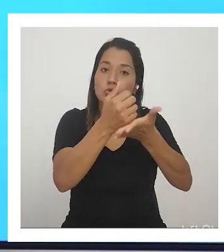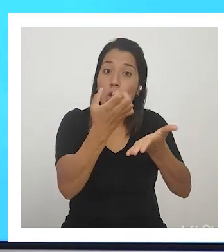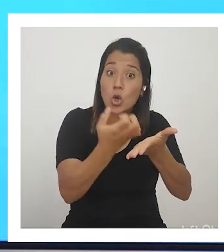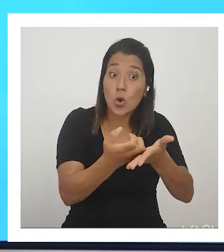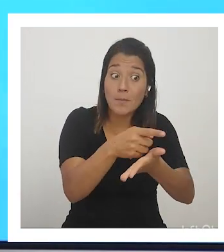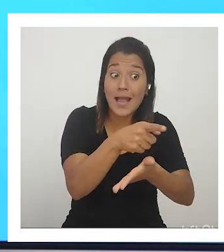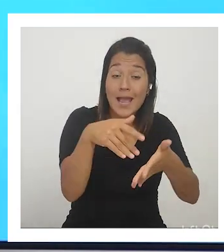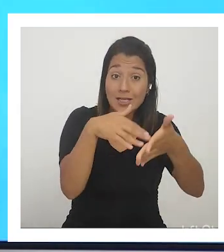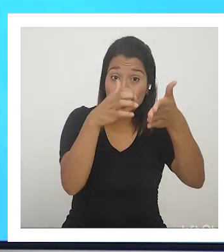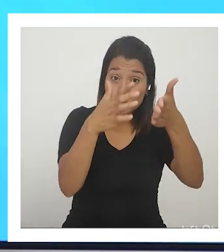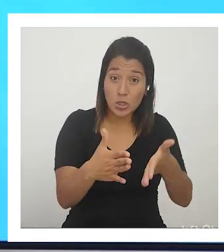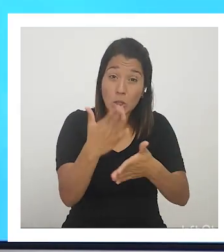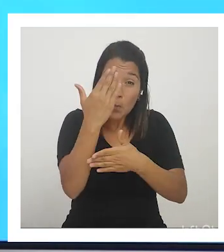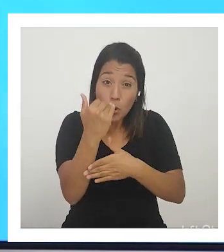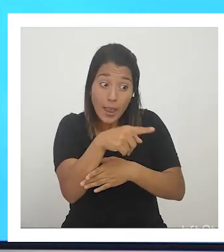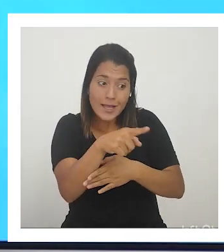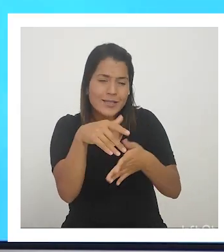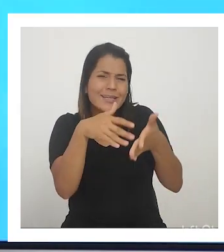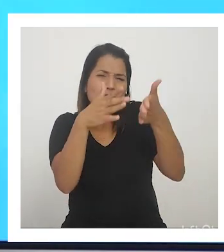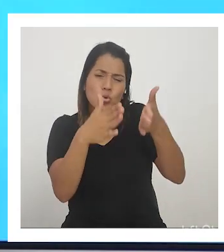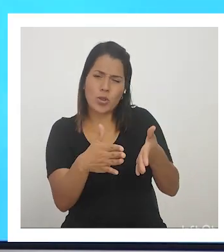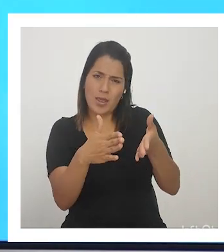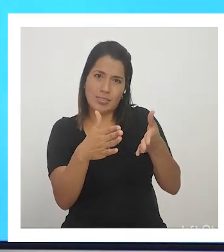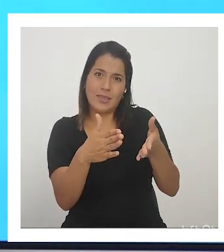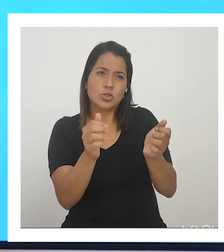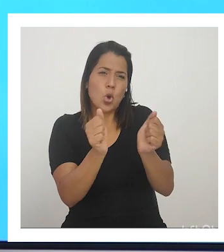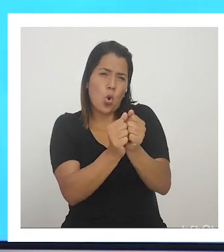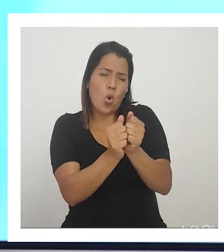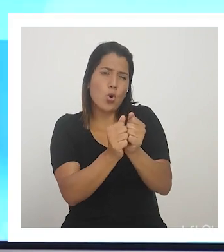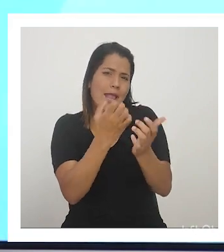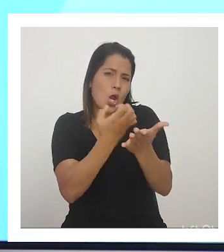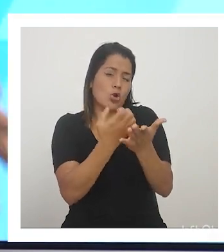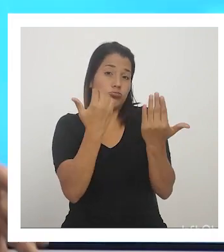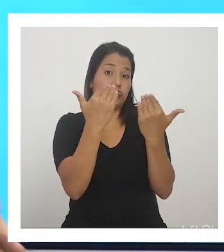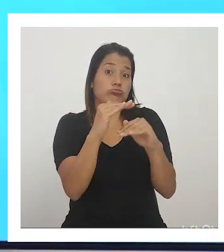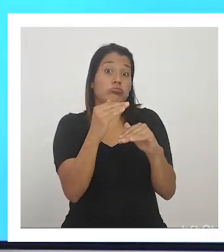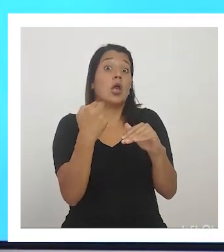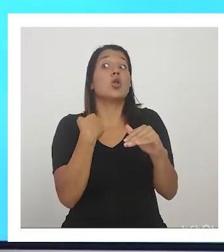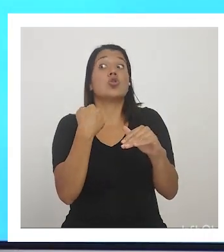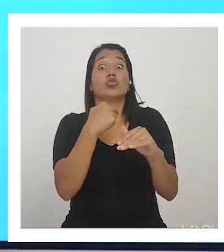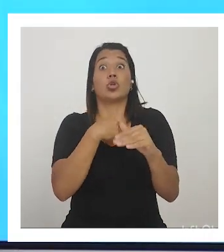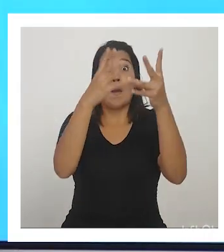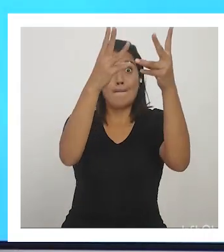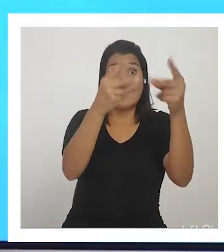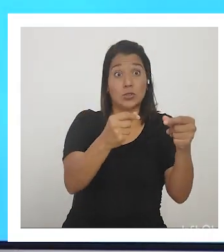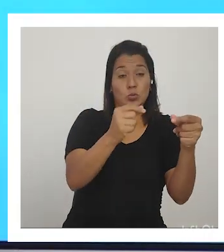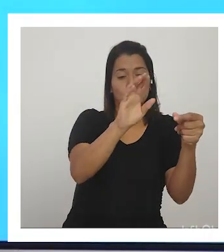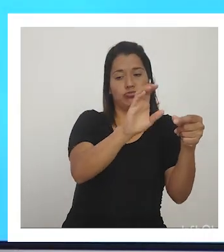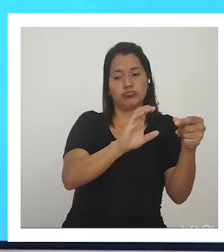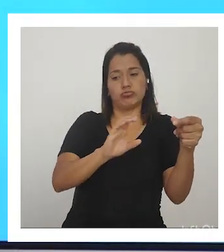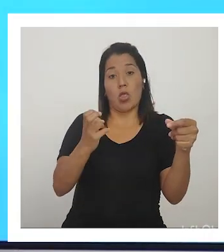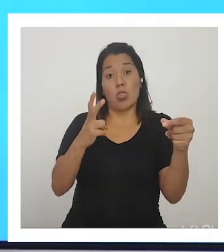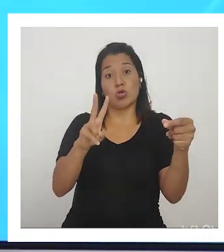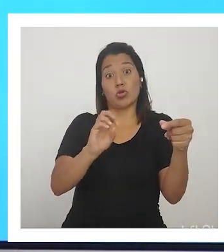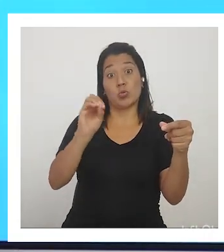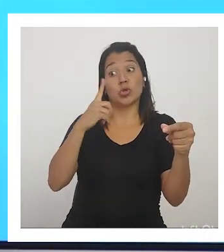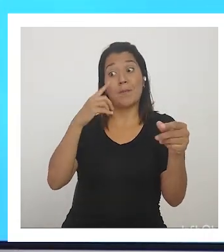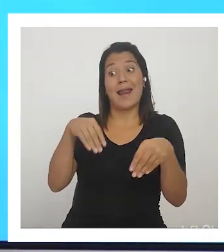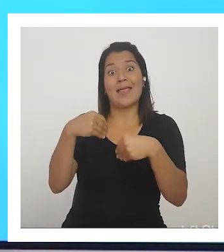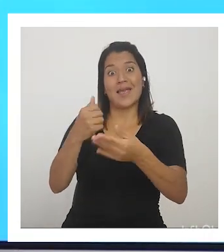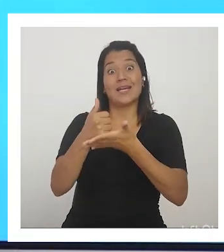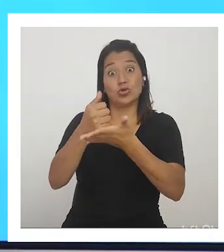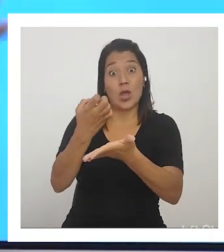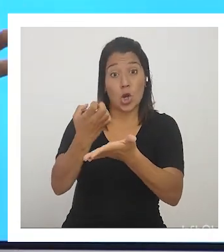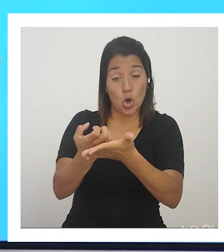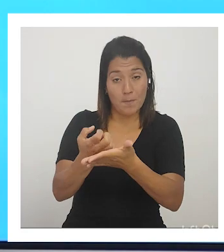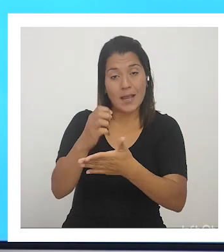tan bajos recursos, nosotros asignamos un 12% del presupuesto para ayudas y becas. Y como lo que tenemos es un